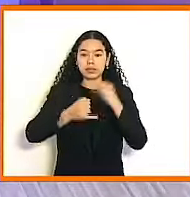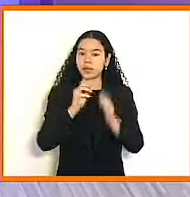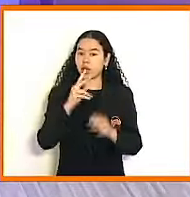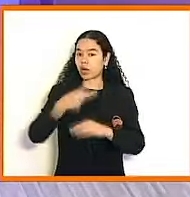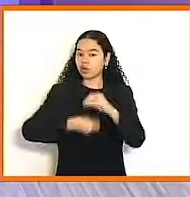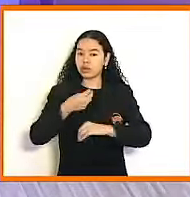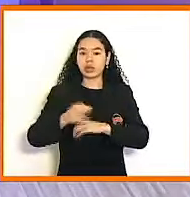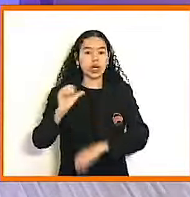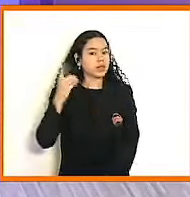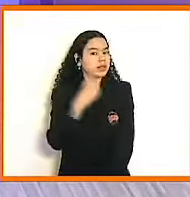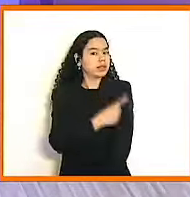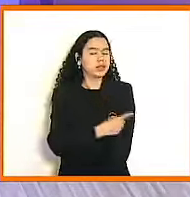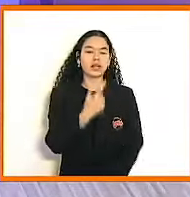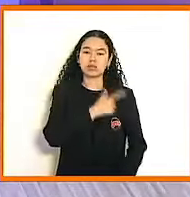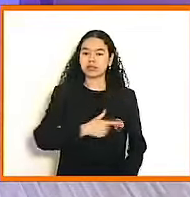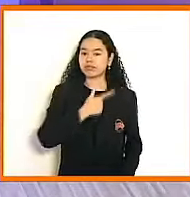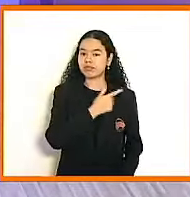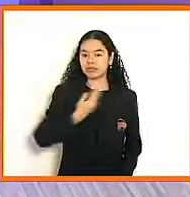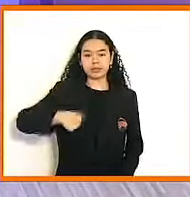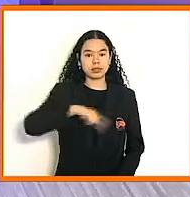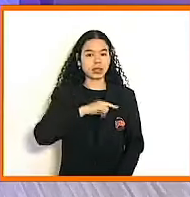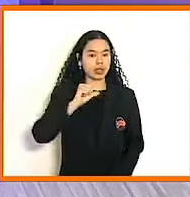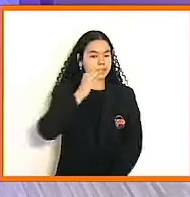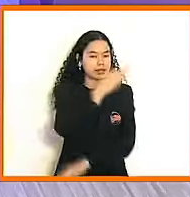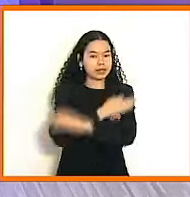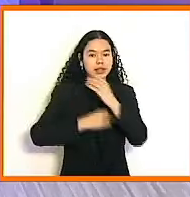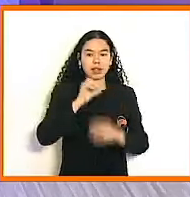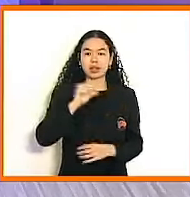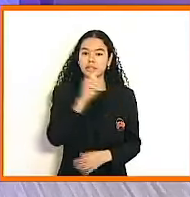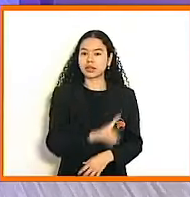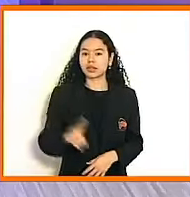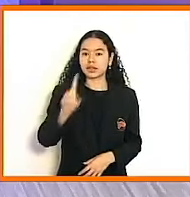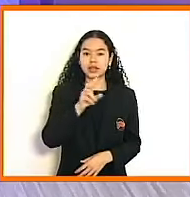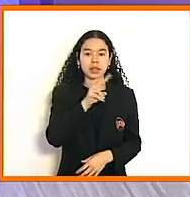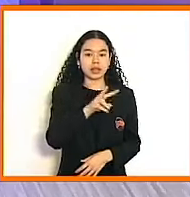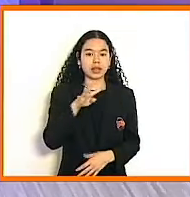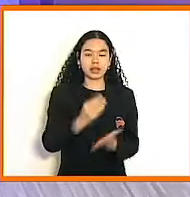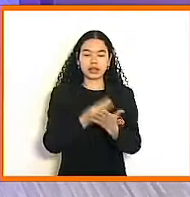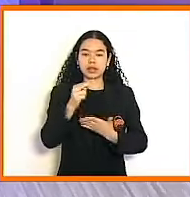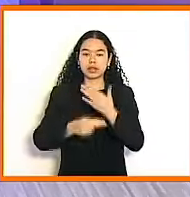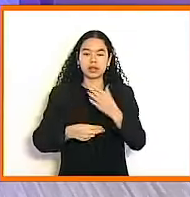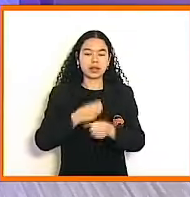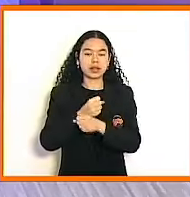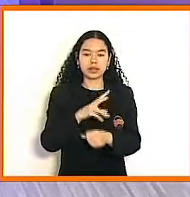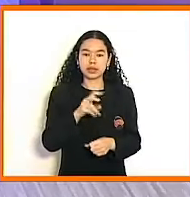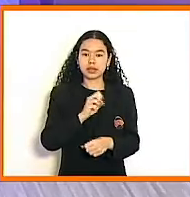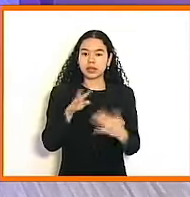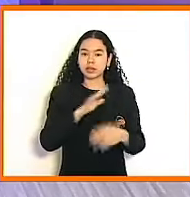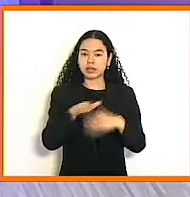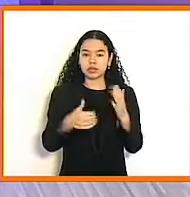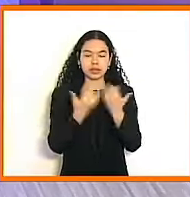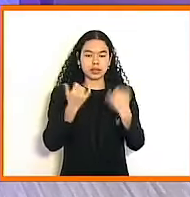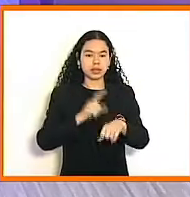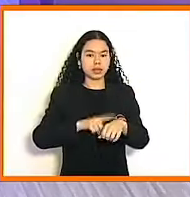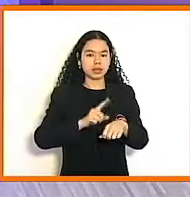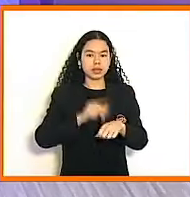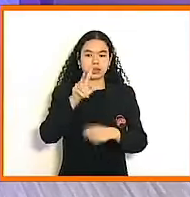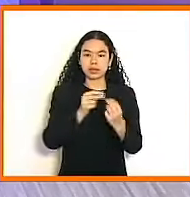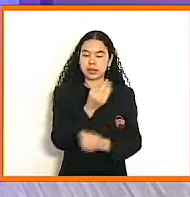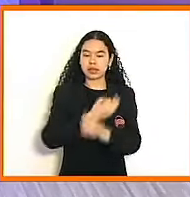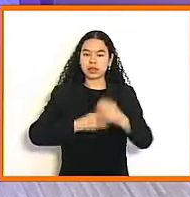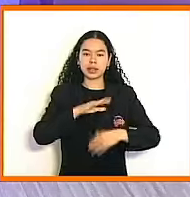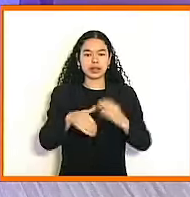segundo sorteo del día. Qué placer tenerte en esta tarde de domingo 24 de noviembre del año 2024 con el reloj marca en este momento las 3 en punto